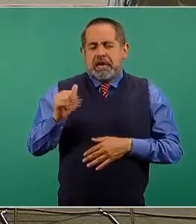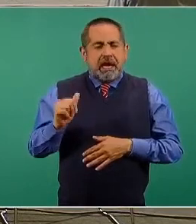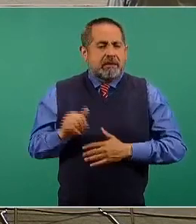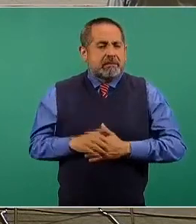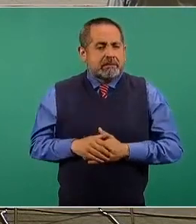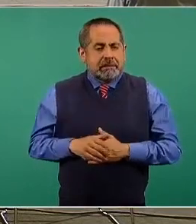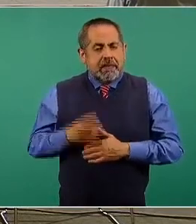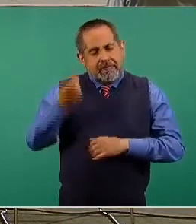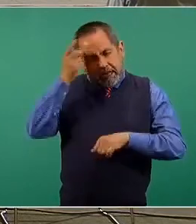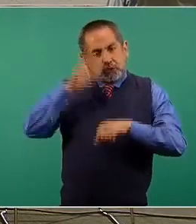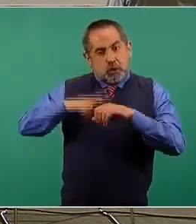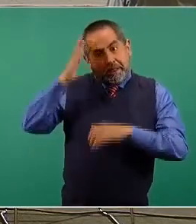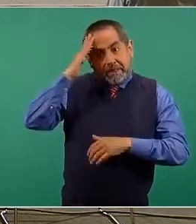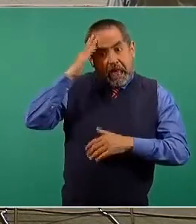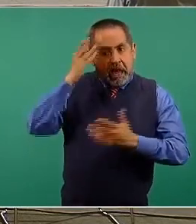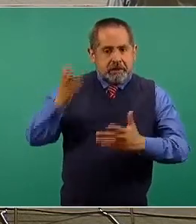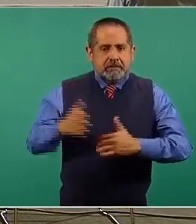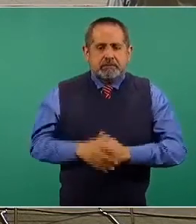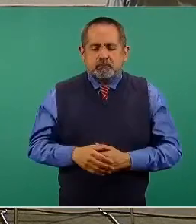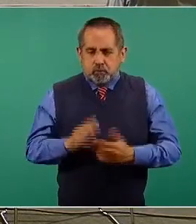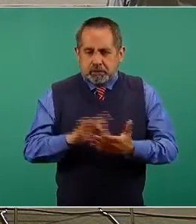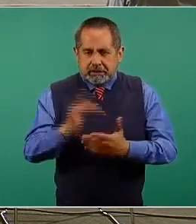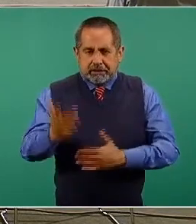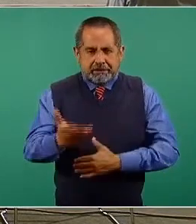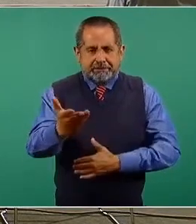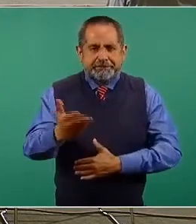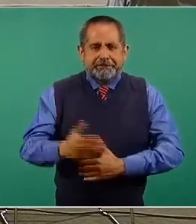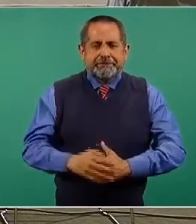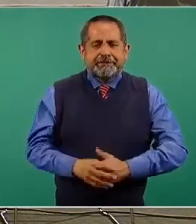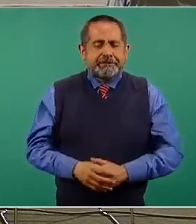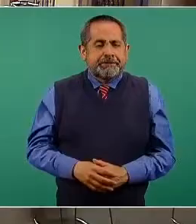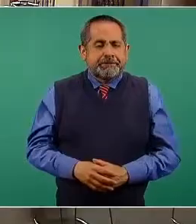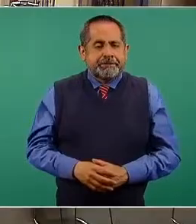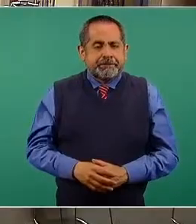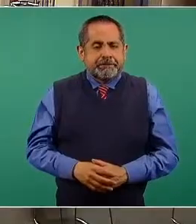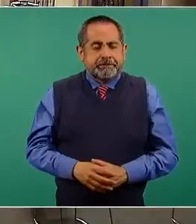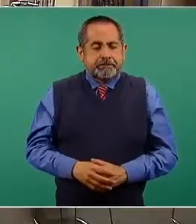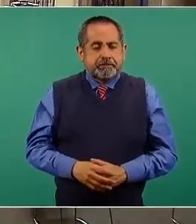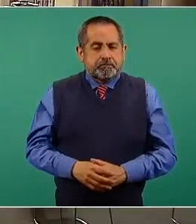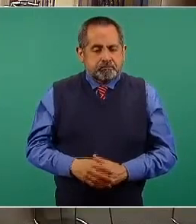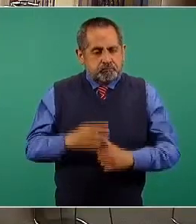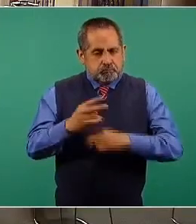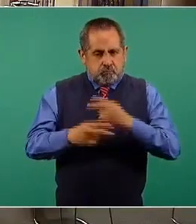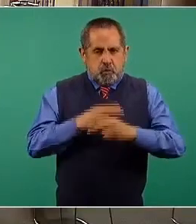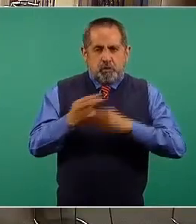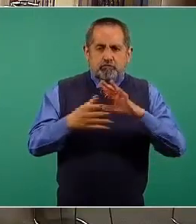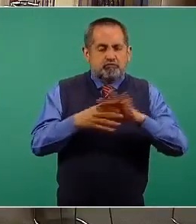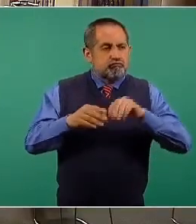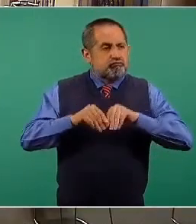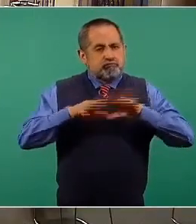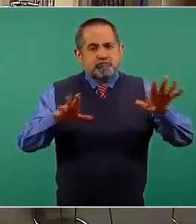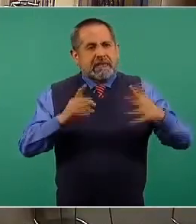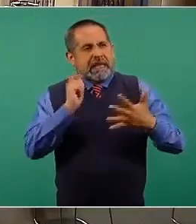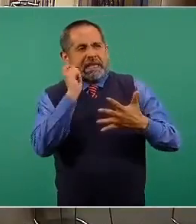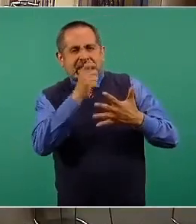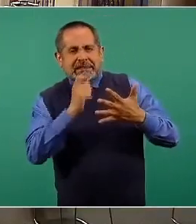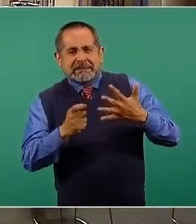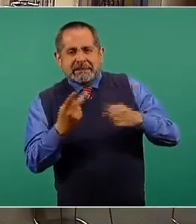general, de Epidemiología. Muchísimas gracias. A continuación daré el informe y el comunicado técnico.